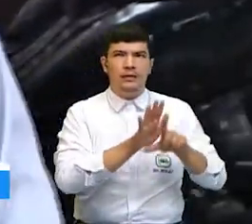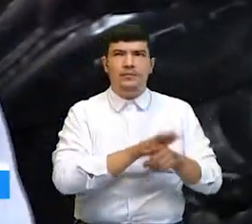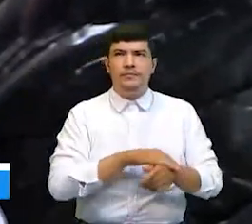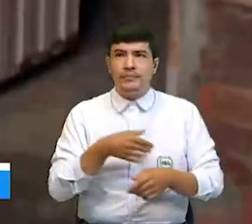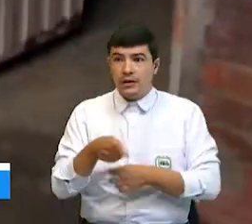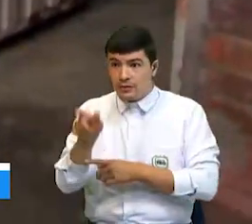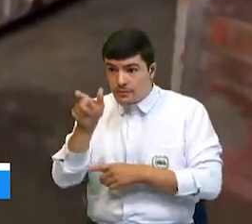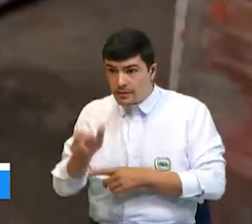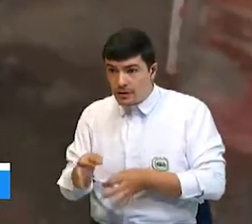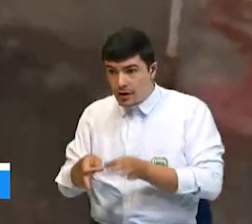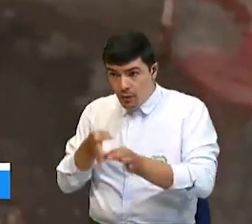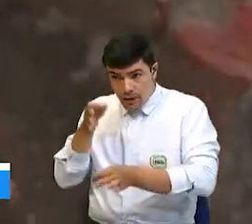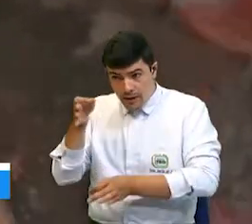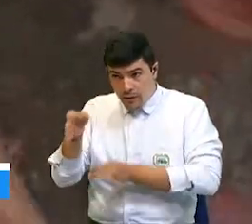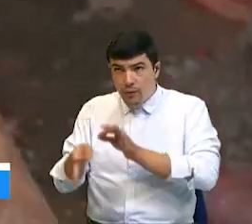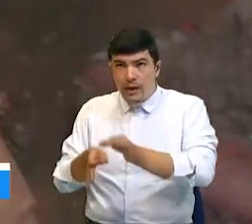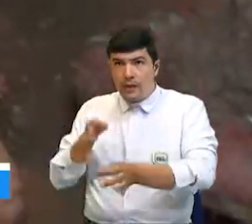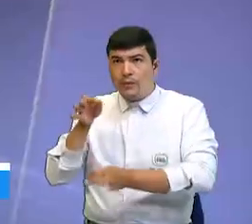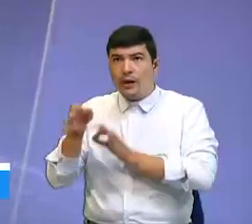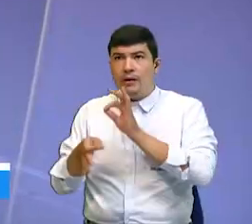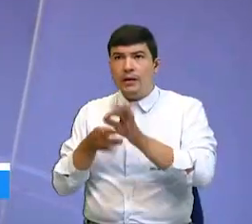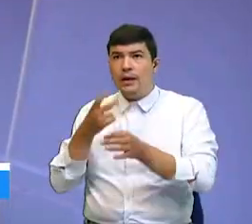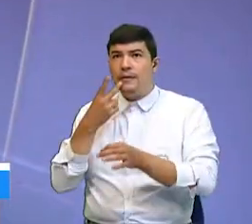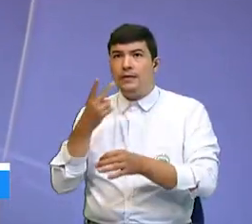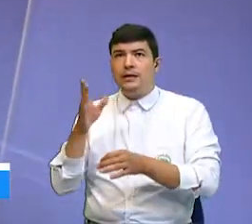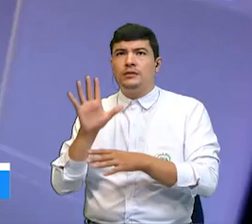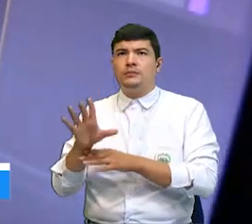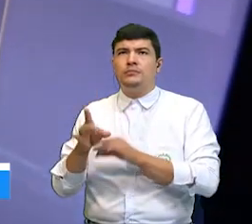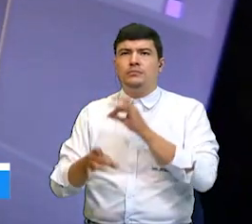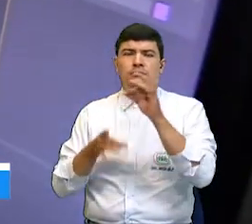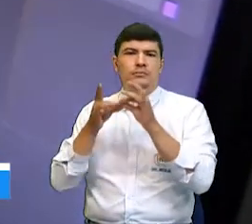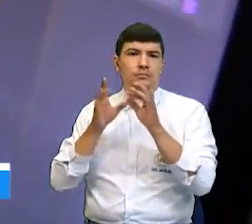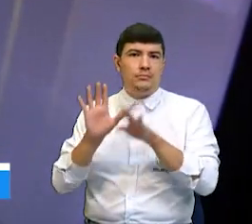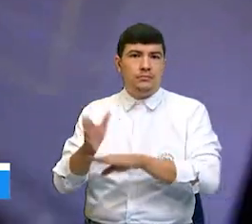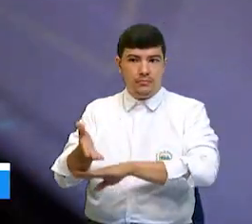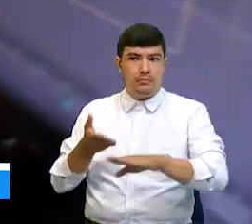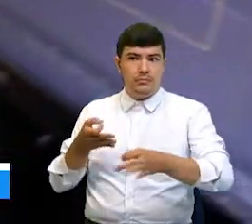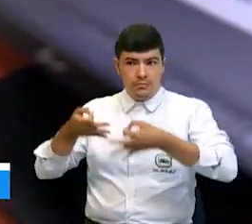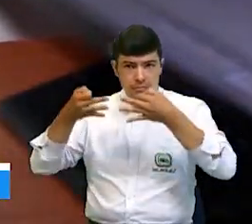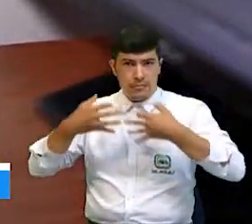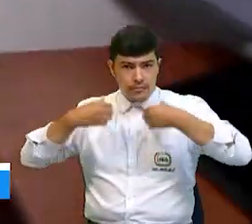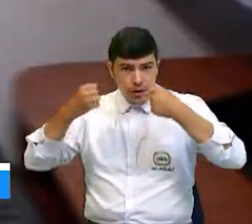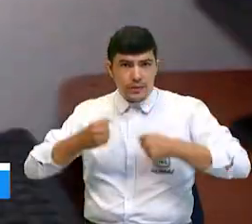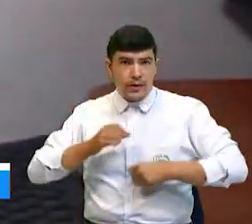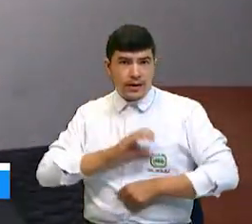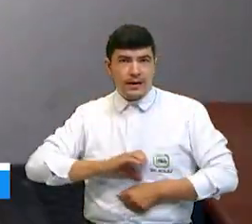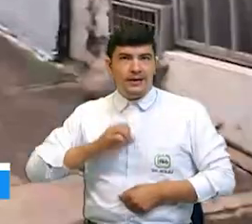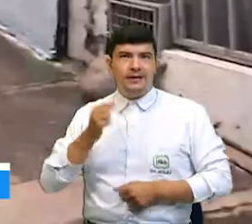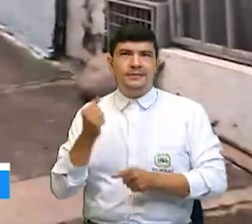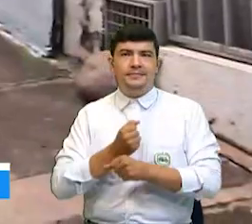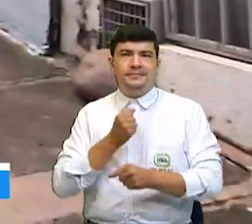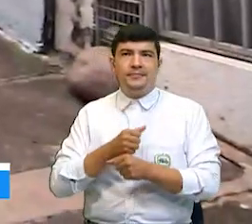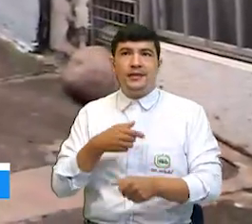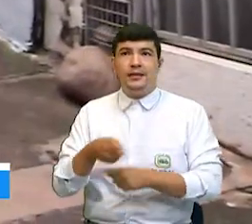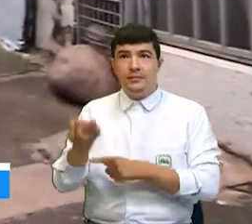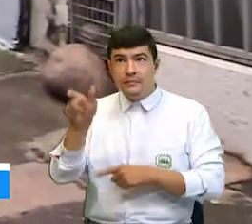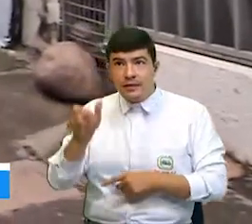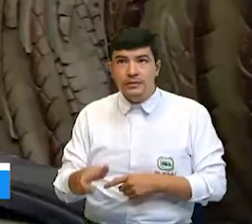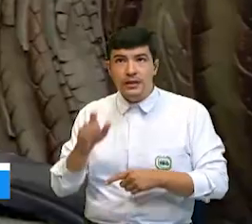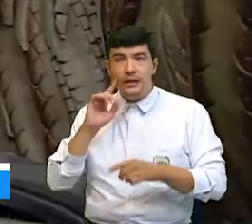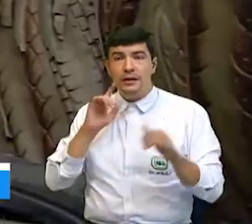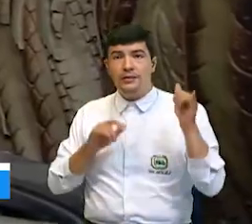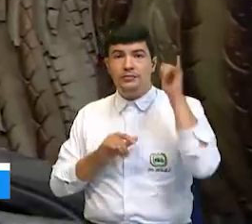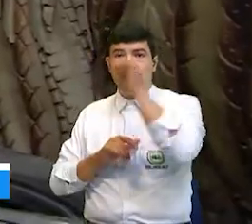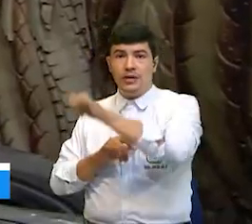Martín cuida cada detalle de sus obras y procura que la exactitud no sea solo una exigencia, sino un sello propio. El mismo que lo tiene a punto de un viaje a